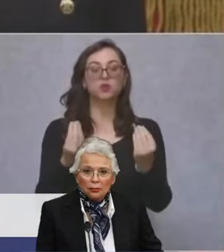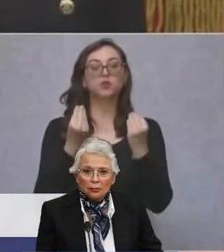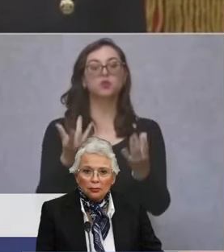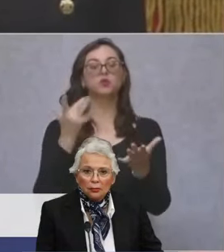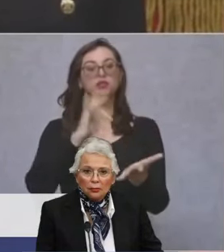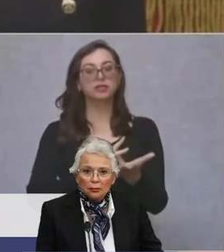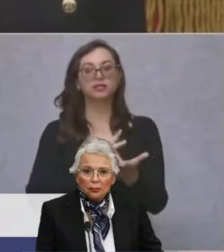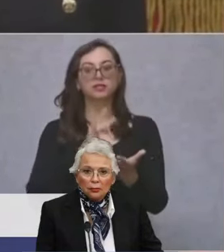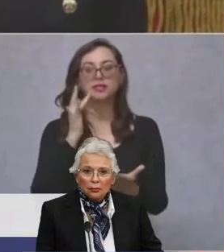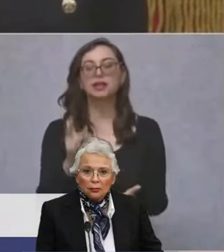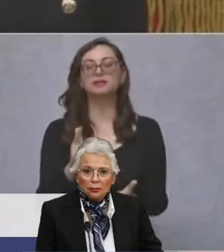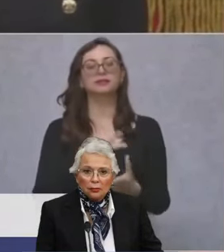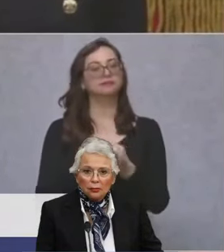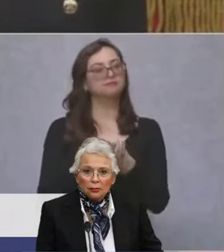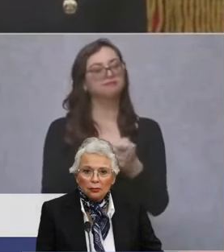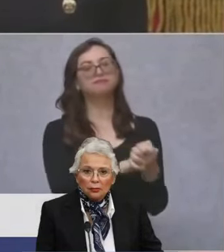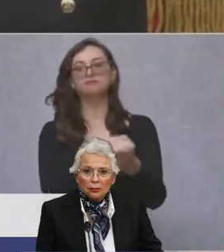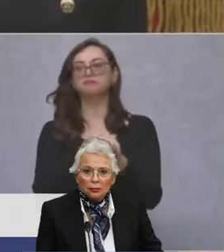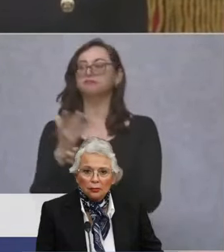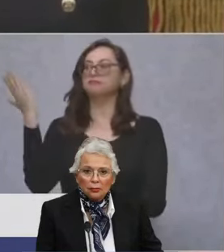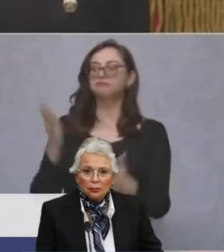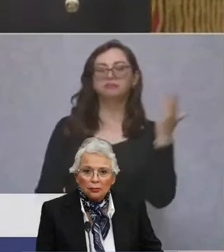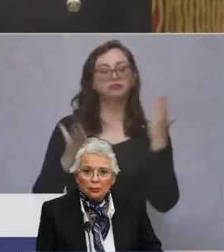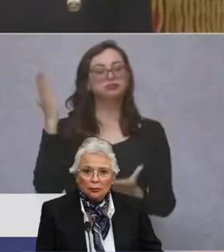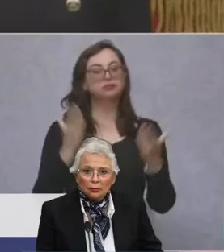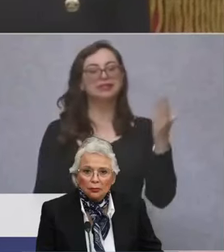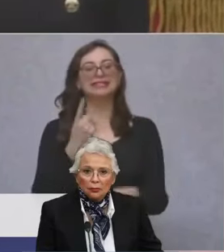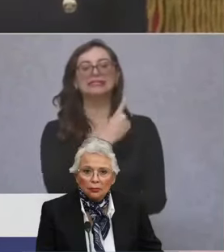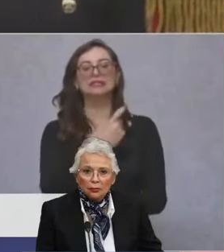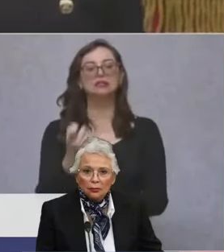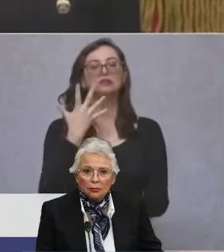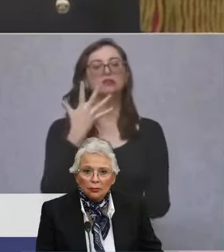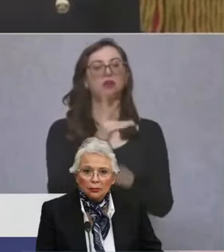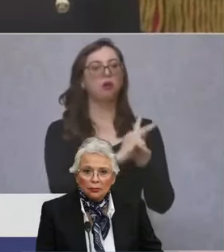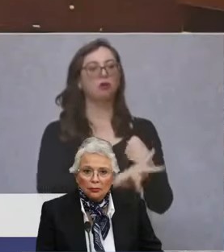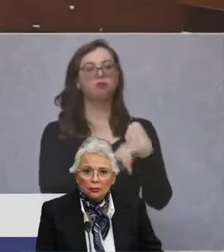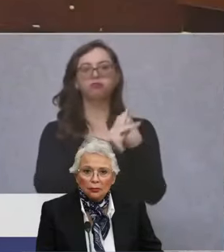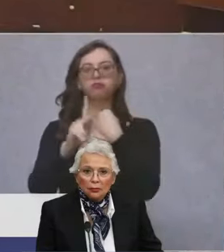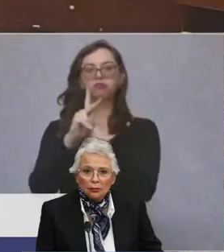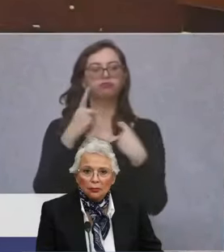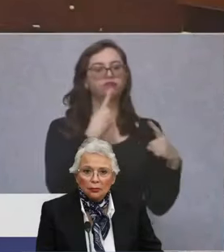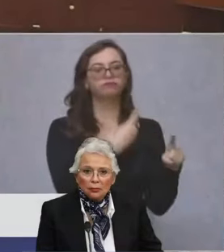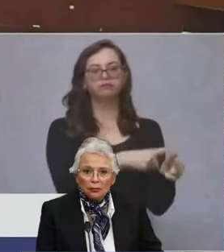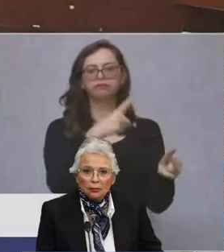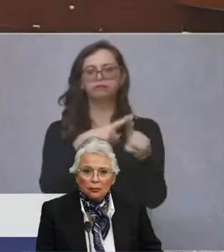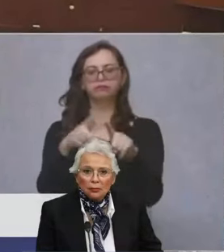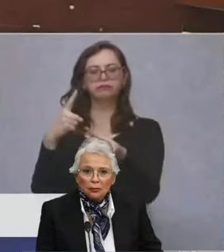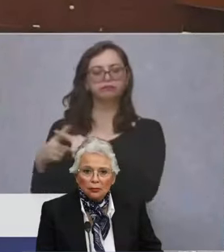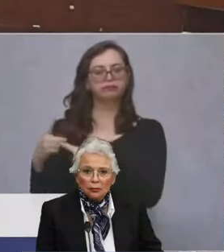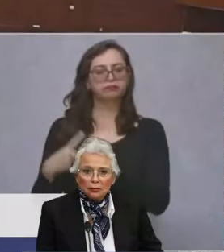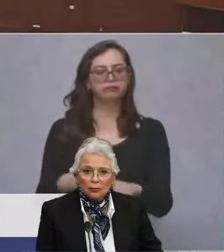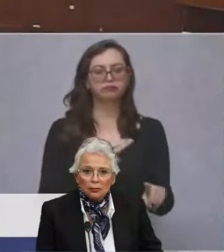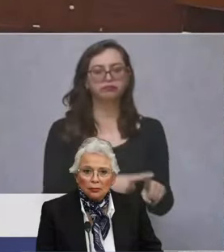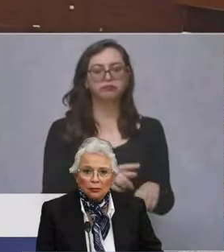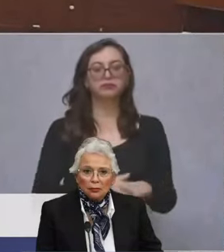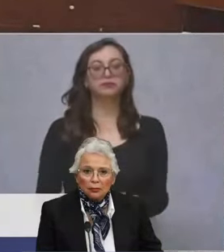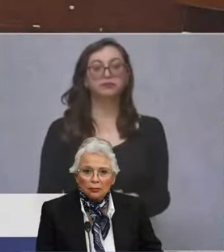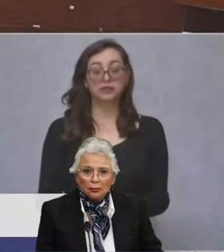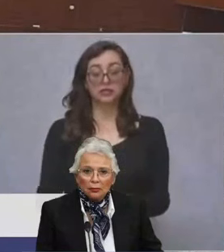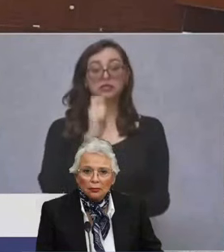en la otra comisión permanente, a partir de terminando abril, mayo, junio, julio y agosto la